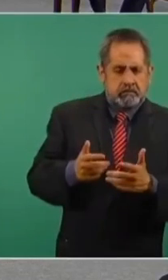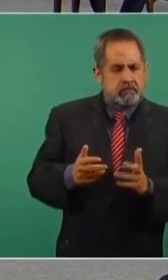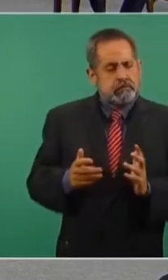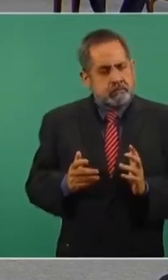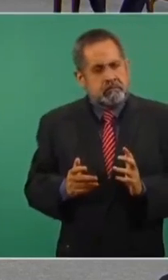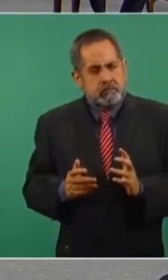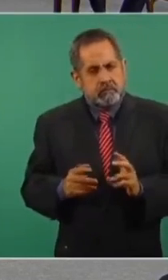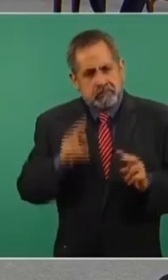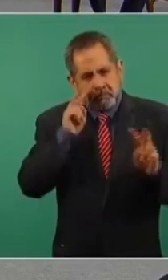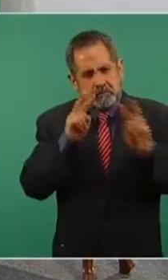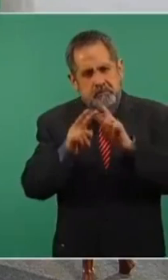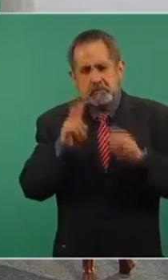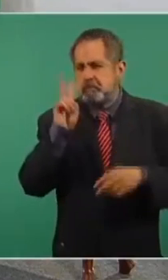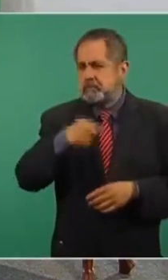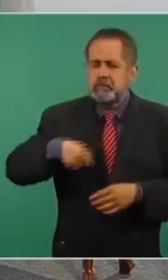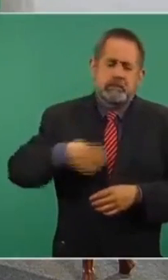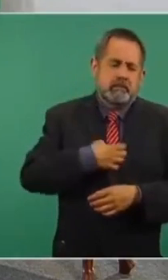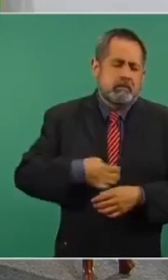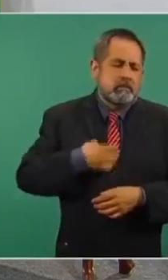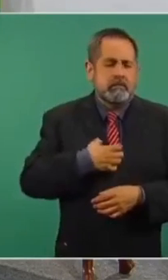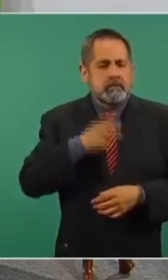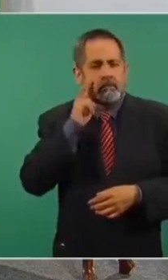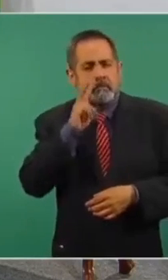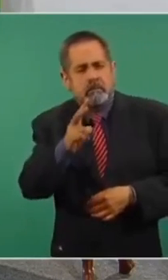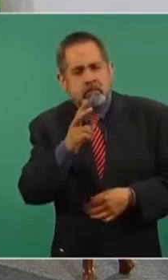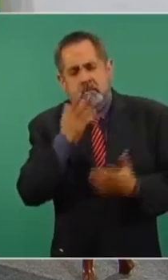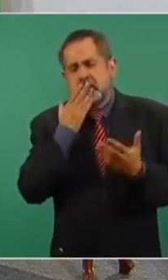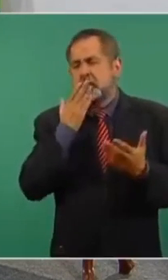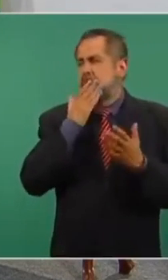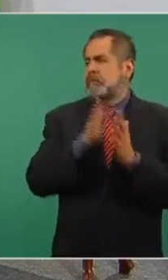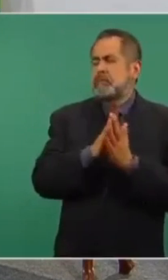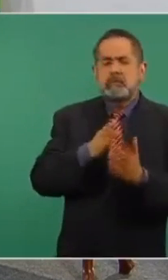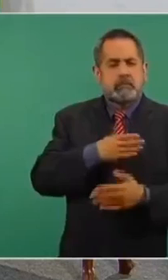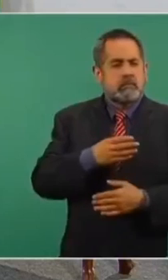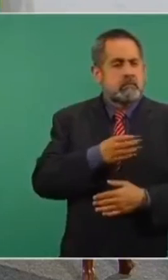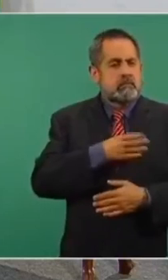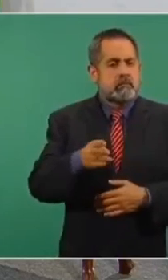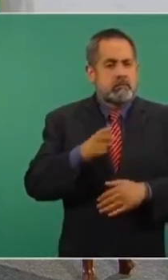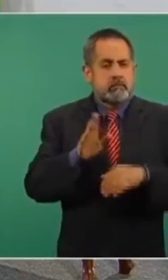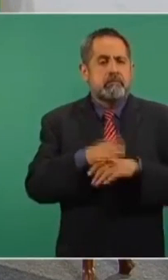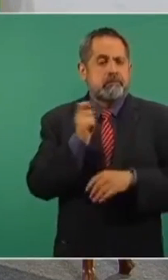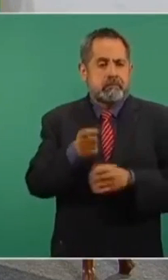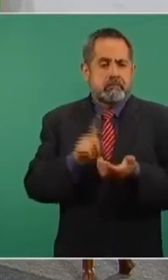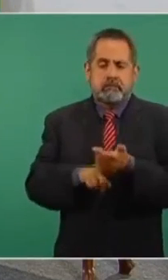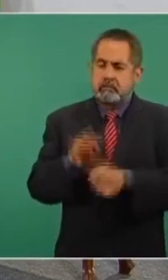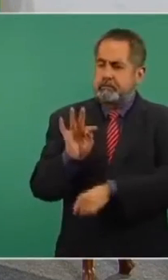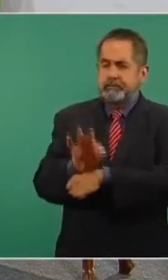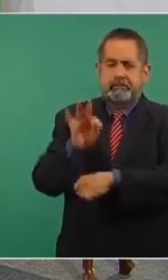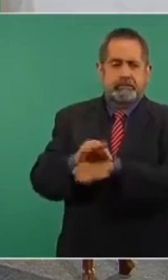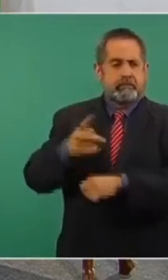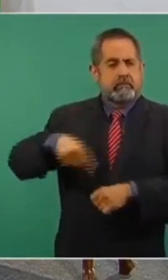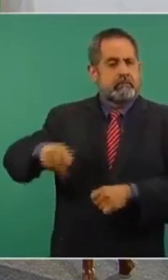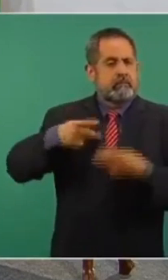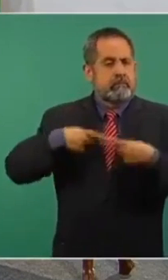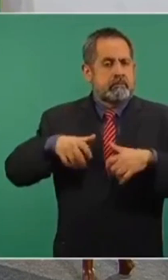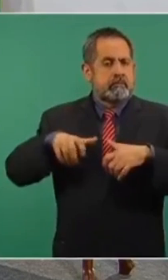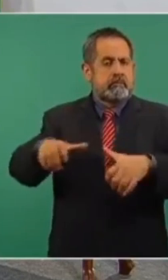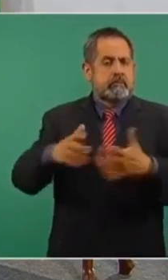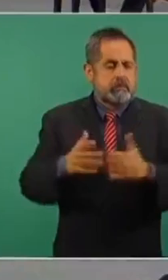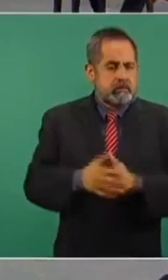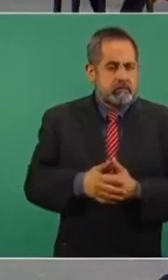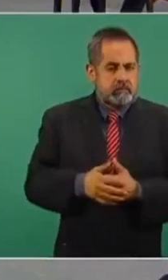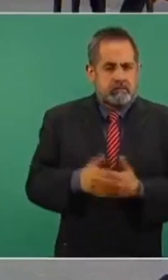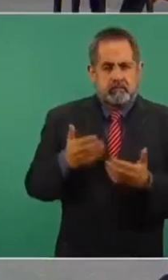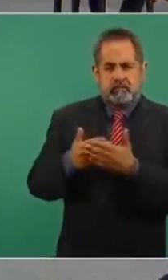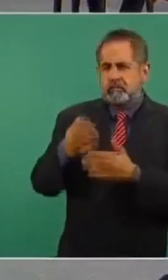causan pues mucha satisfacción en el pueblo porque es proteger a la gente y ahora